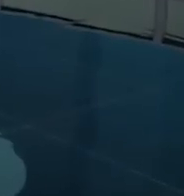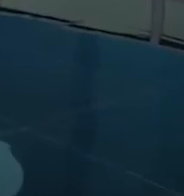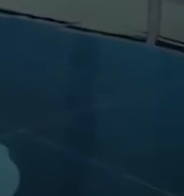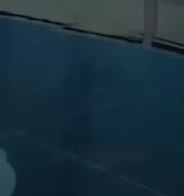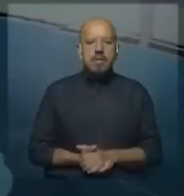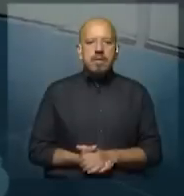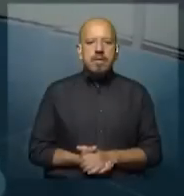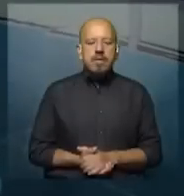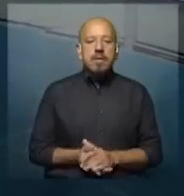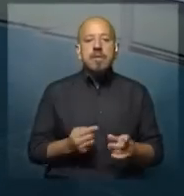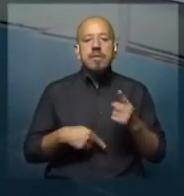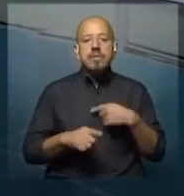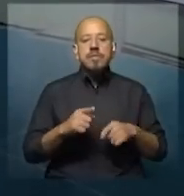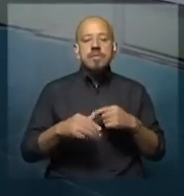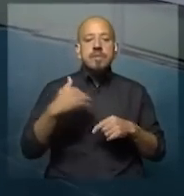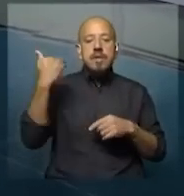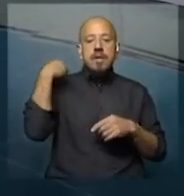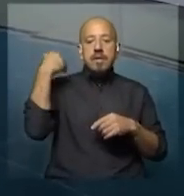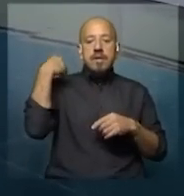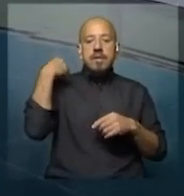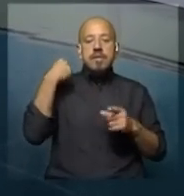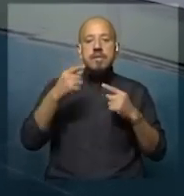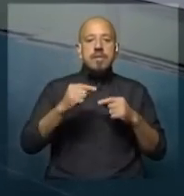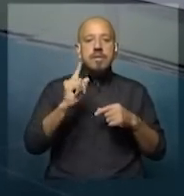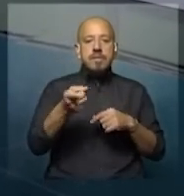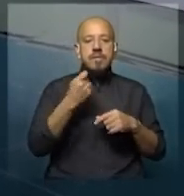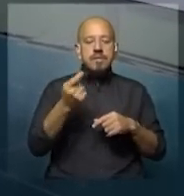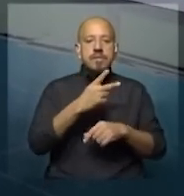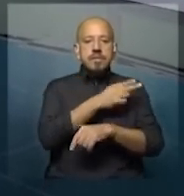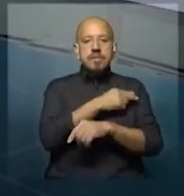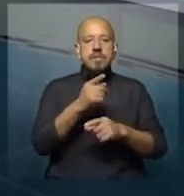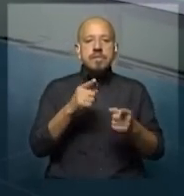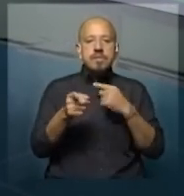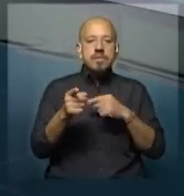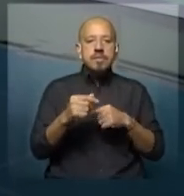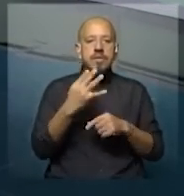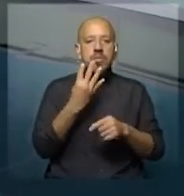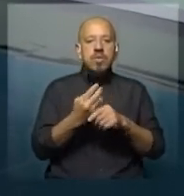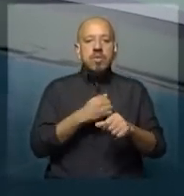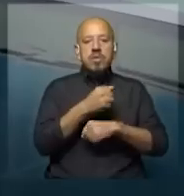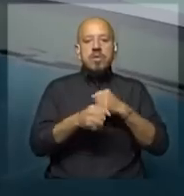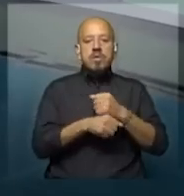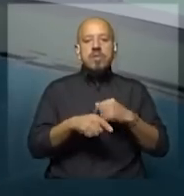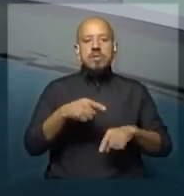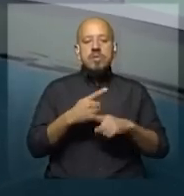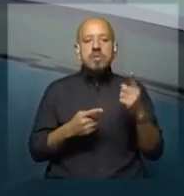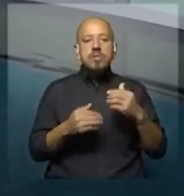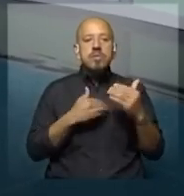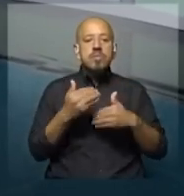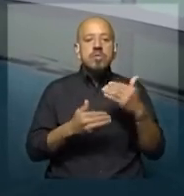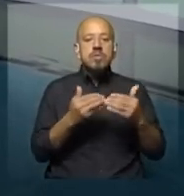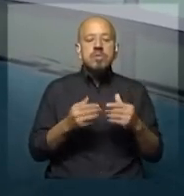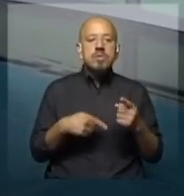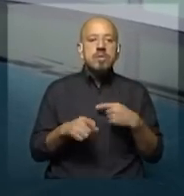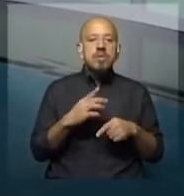la pena que recibió Alejandro vastesiano el ex jefe de la custodia presidencial de 4 años y medio tras un proceso abreviado